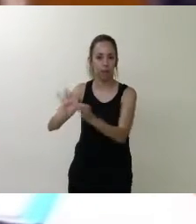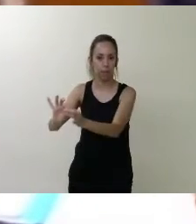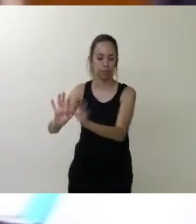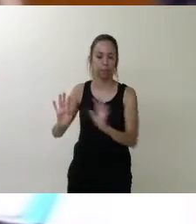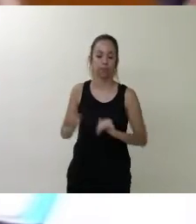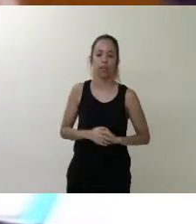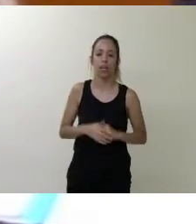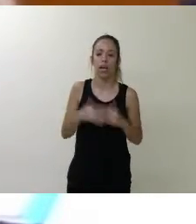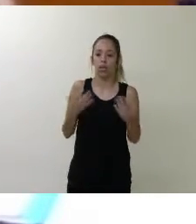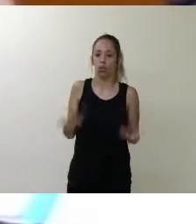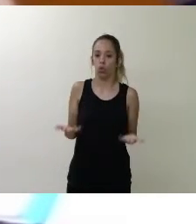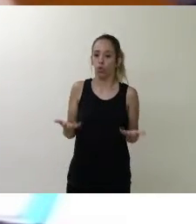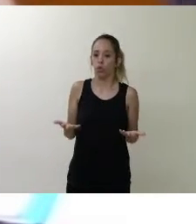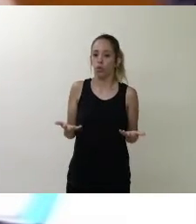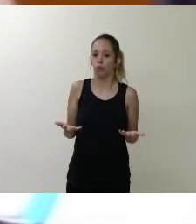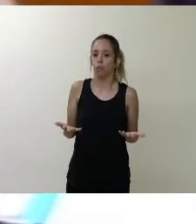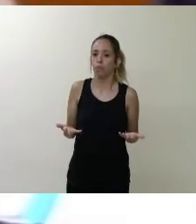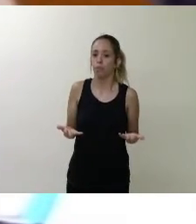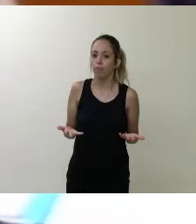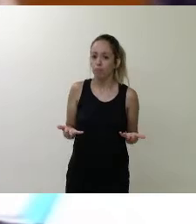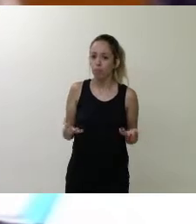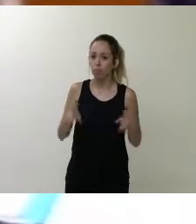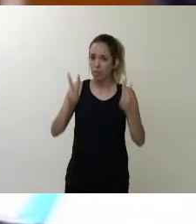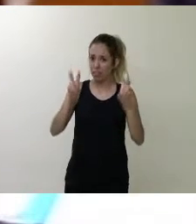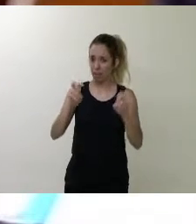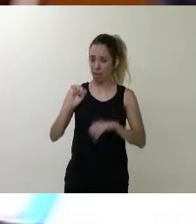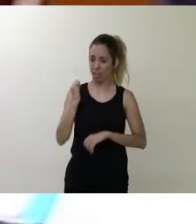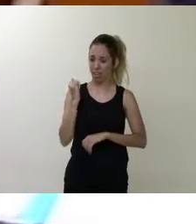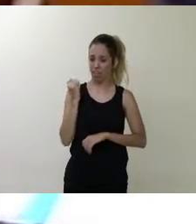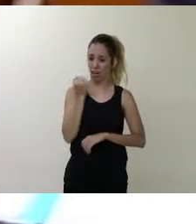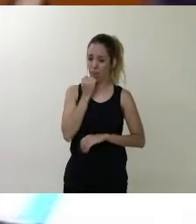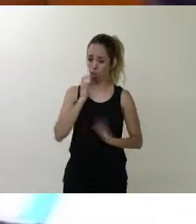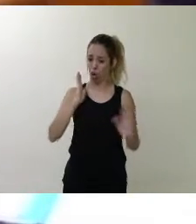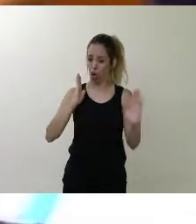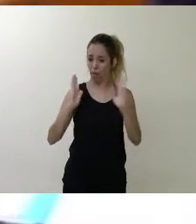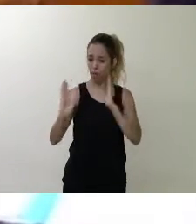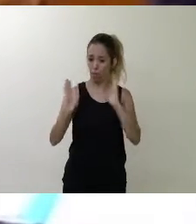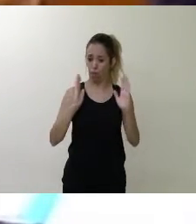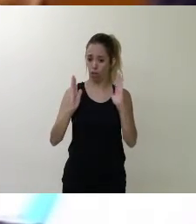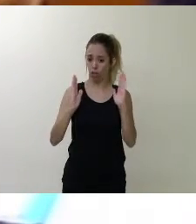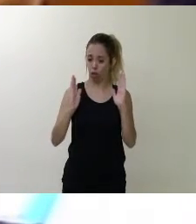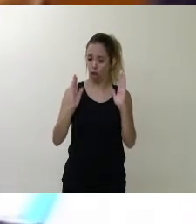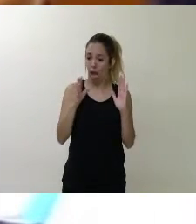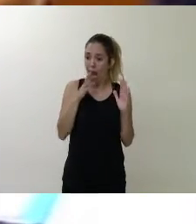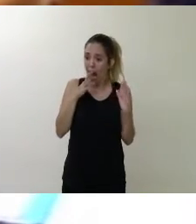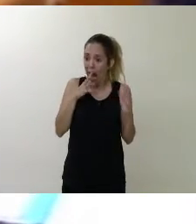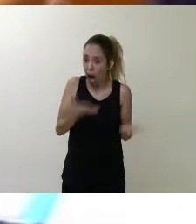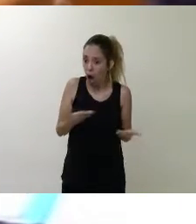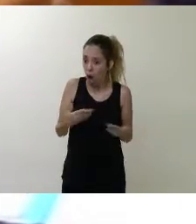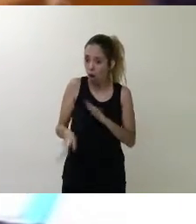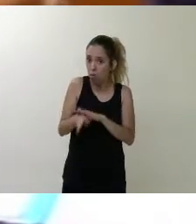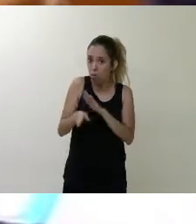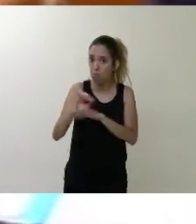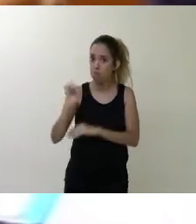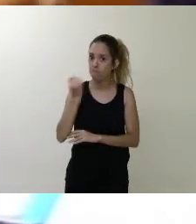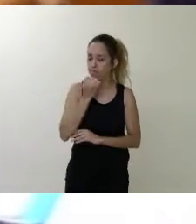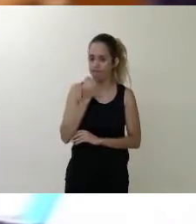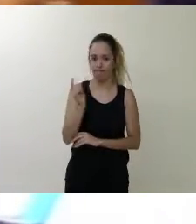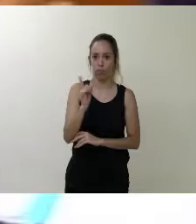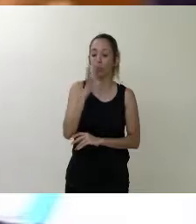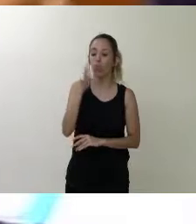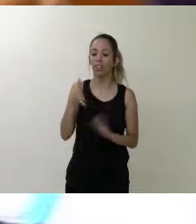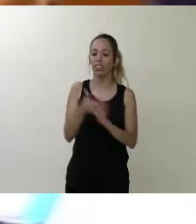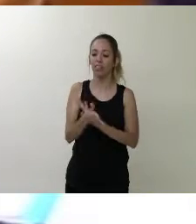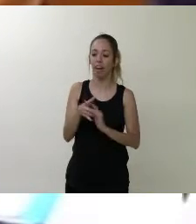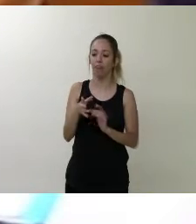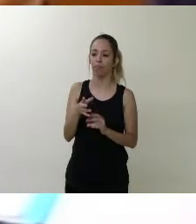ha omitido el crédito necesario para el cumplimiento de obligaciones exigibles. Esta no es una obligación a día de hoy exigible porque no existe jurídicamente un gasto